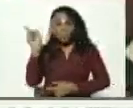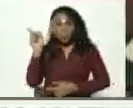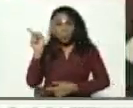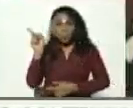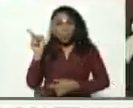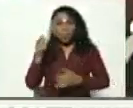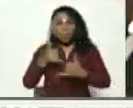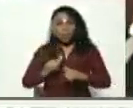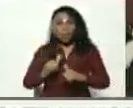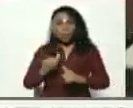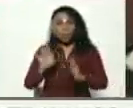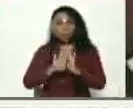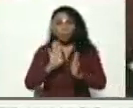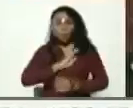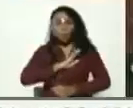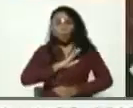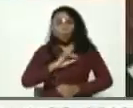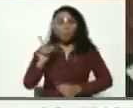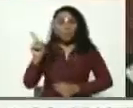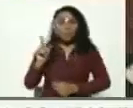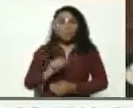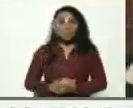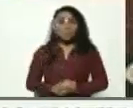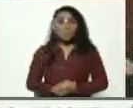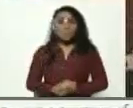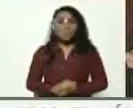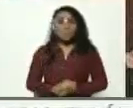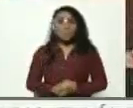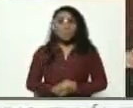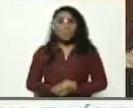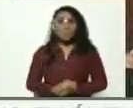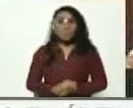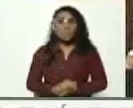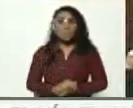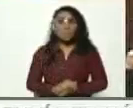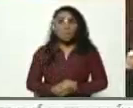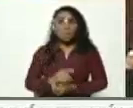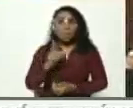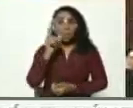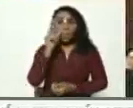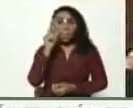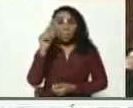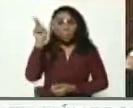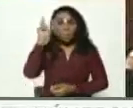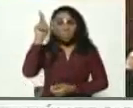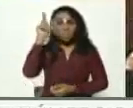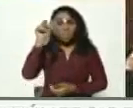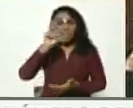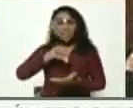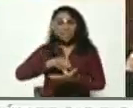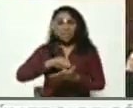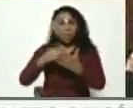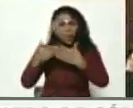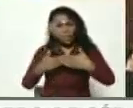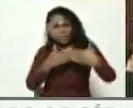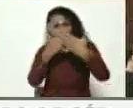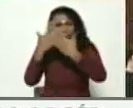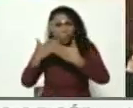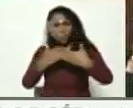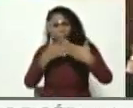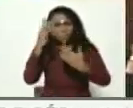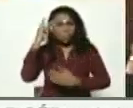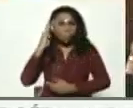Trinidad. Palabras Bolívar, Palacios Ponte y Blanco. Luis Felipe Pellicer, profesor del Centro de Estudios Simón